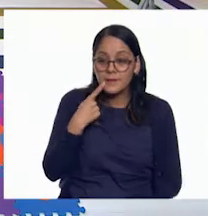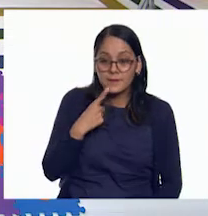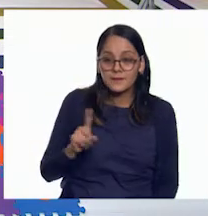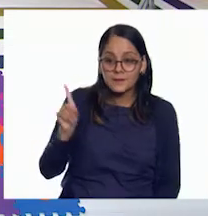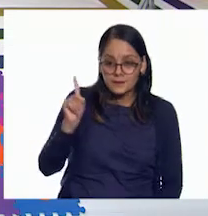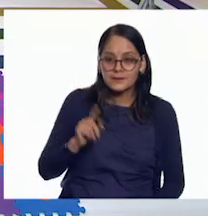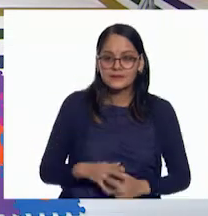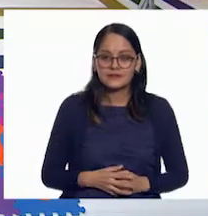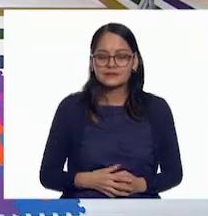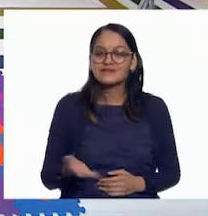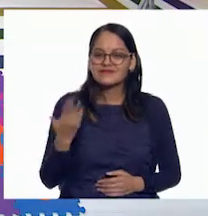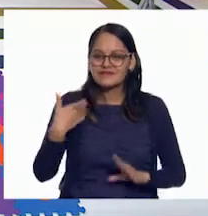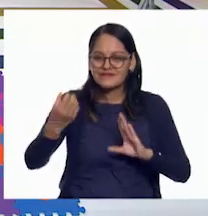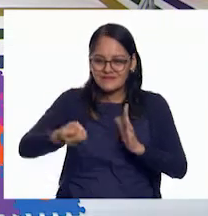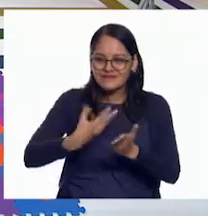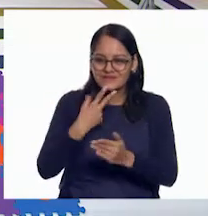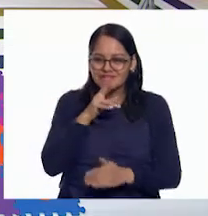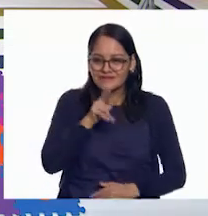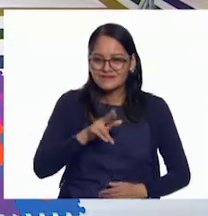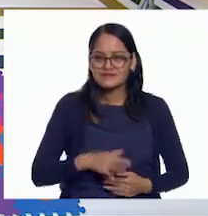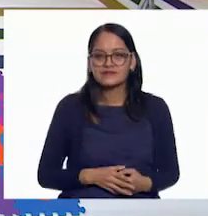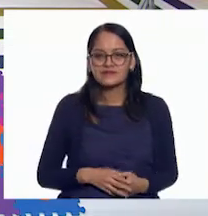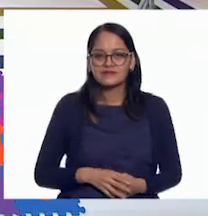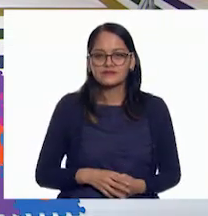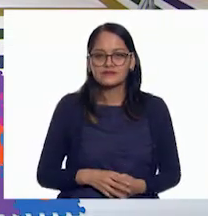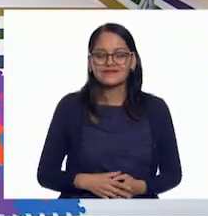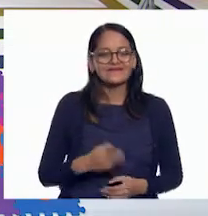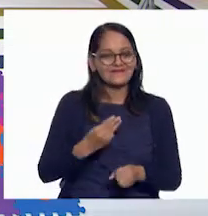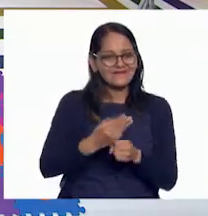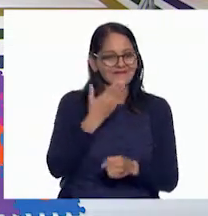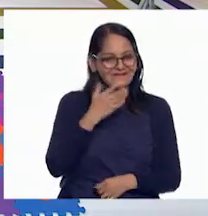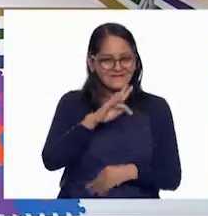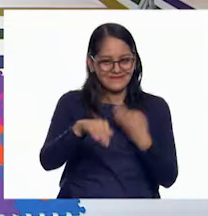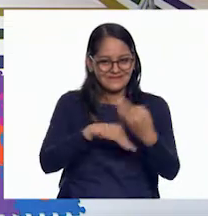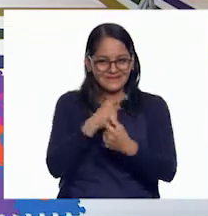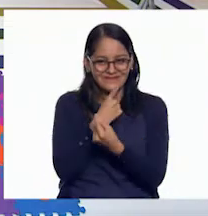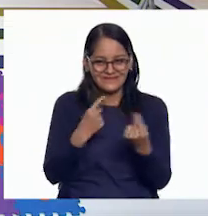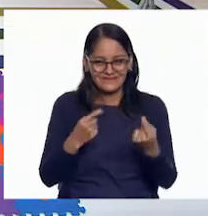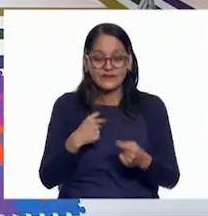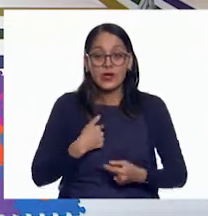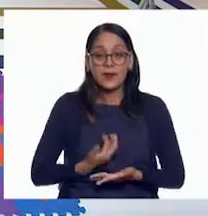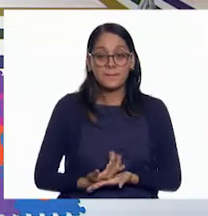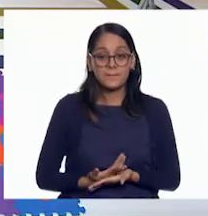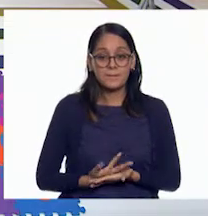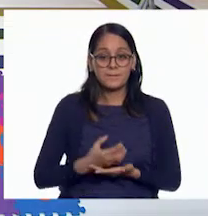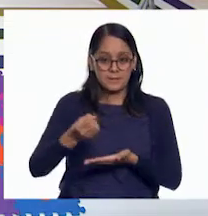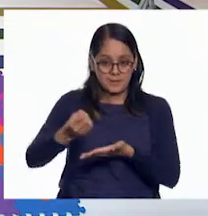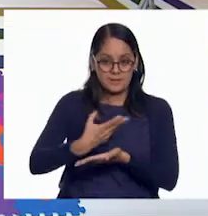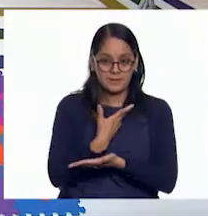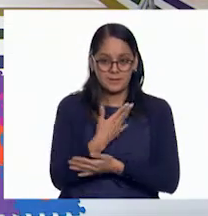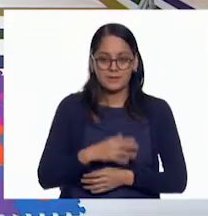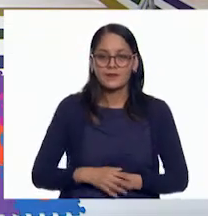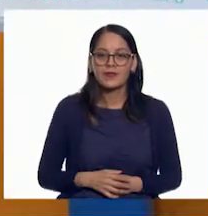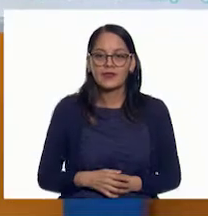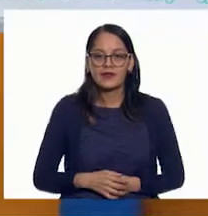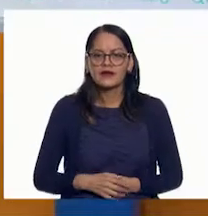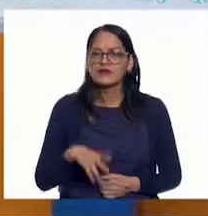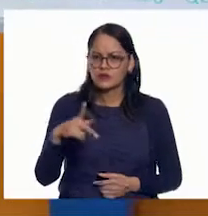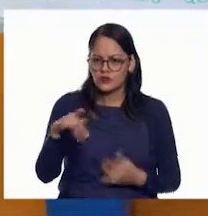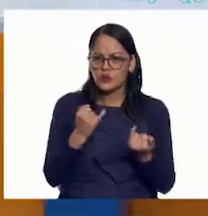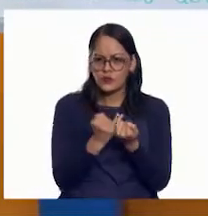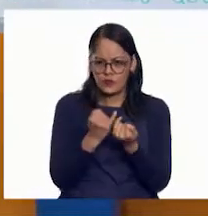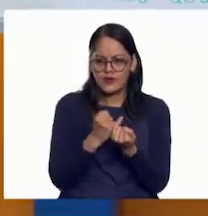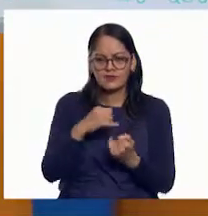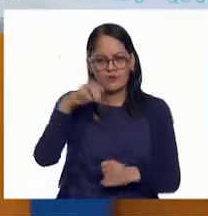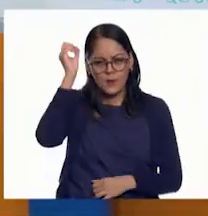ver, mándamela. Muy bien, niños y niñas. Aquí espero tu respuesta. Pueden mandar sus comentarios,